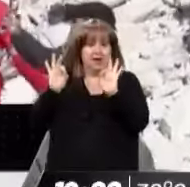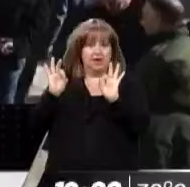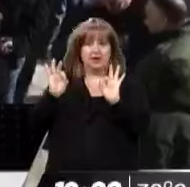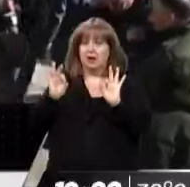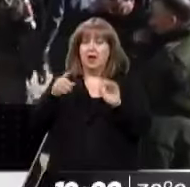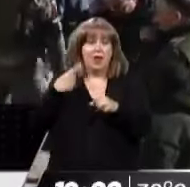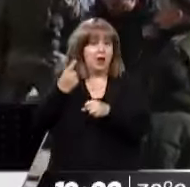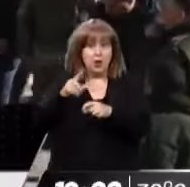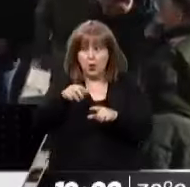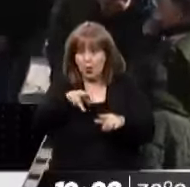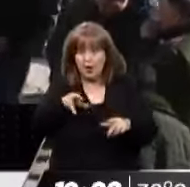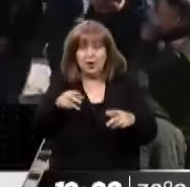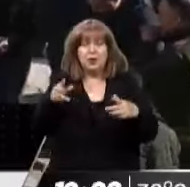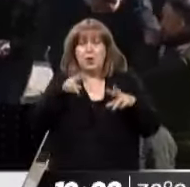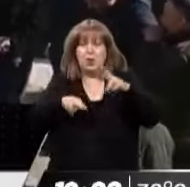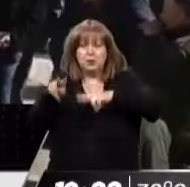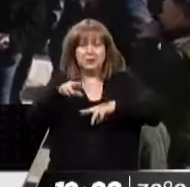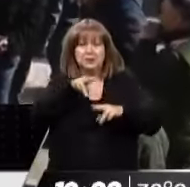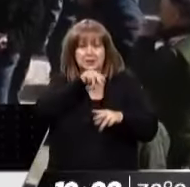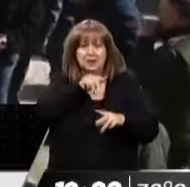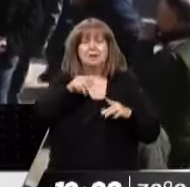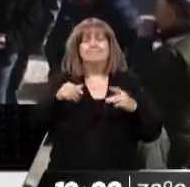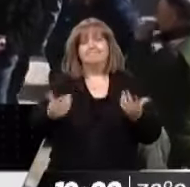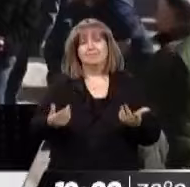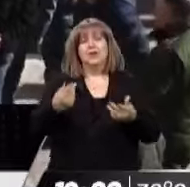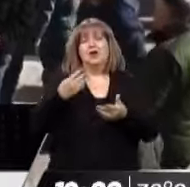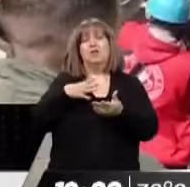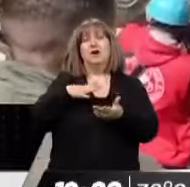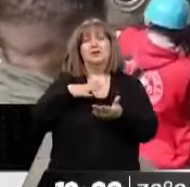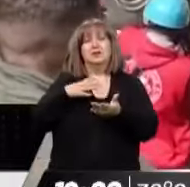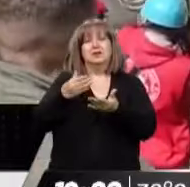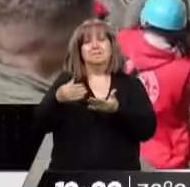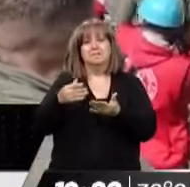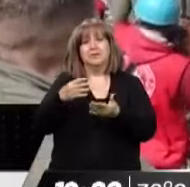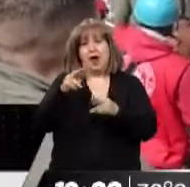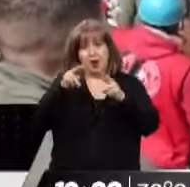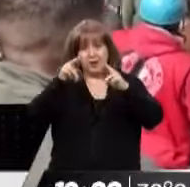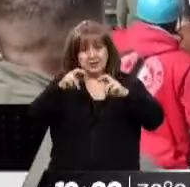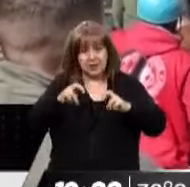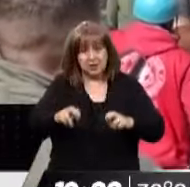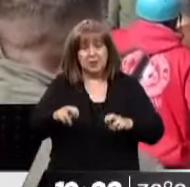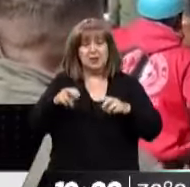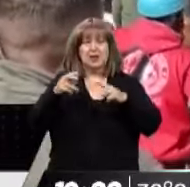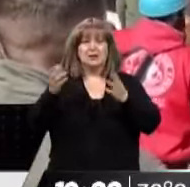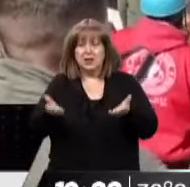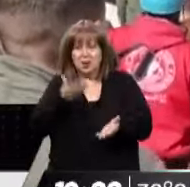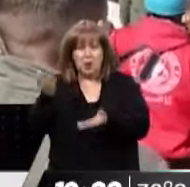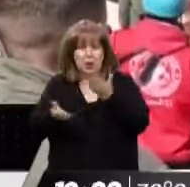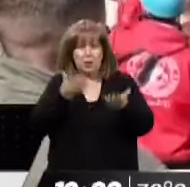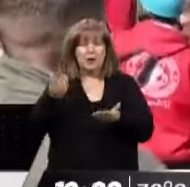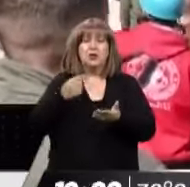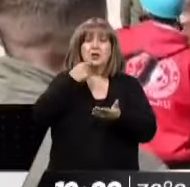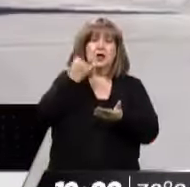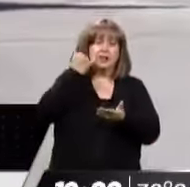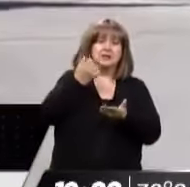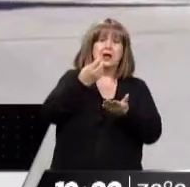Fitch, probablemente superen los 2.000 millones de dólares y podrían alcanzar los 4.000 millones de dólares o más. Unos